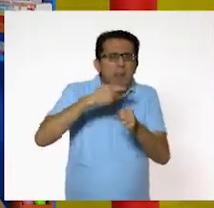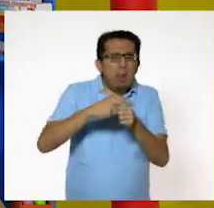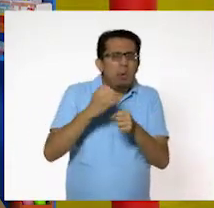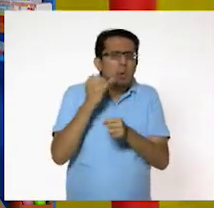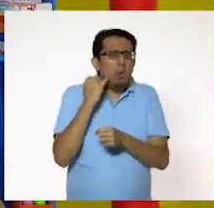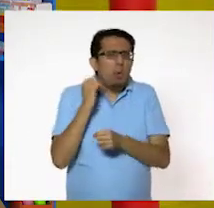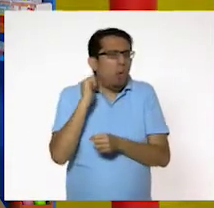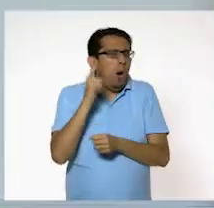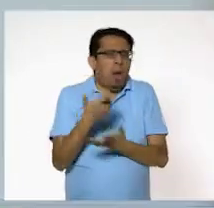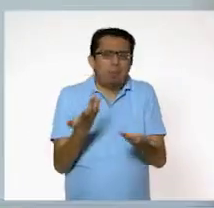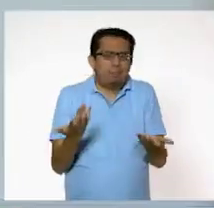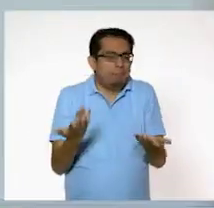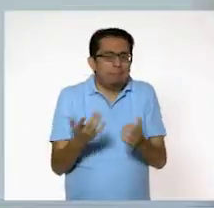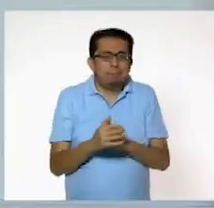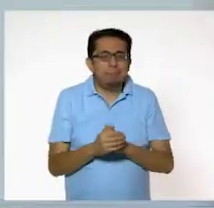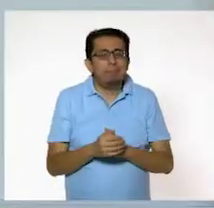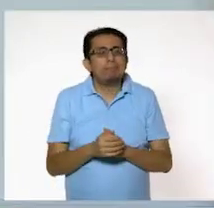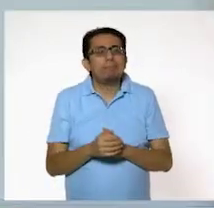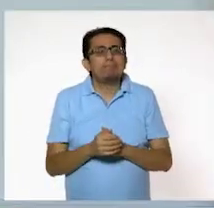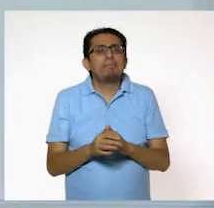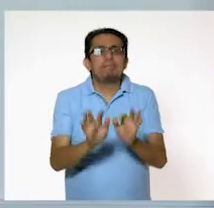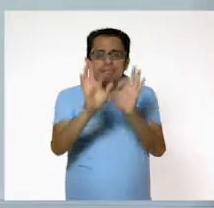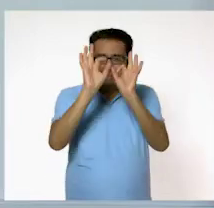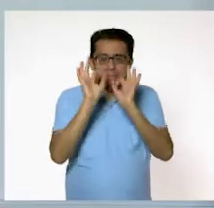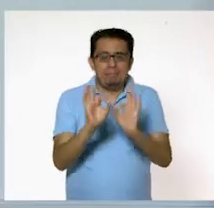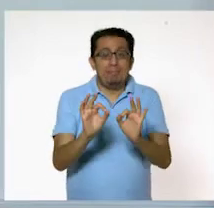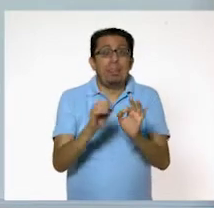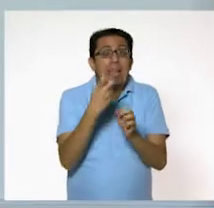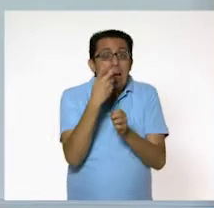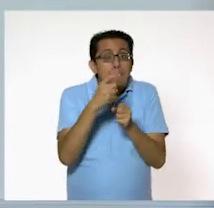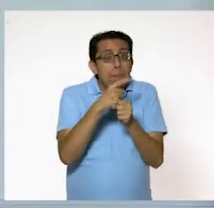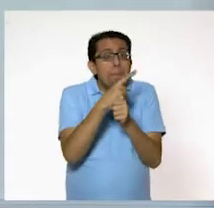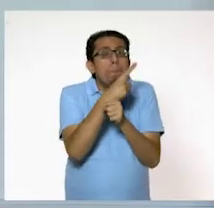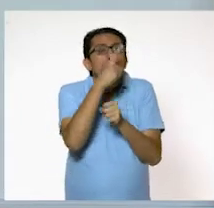juguito. O de juguito. Perfecto. Ese es el primer paso.